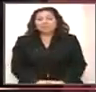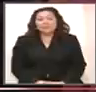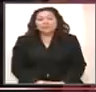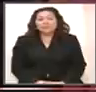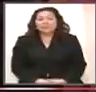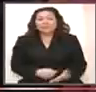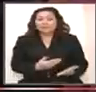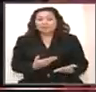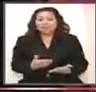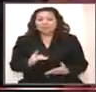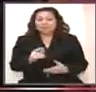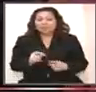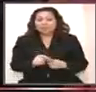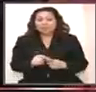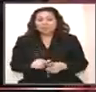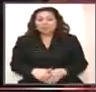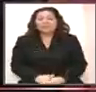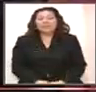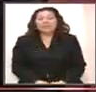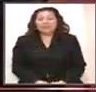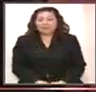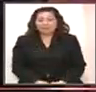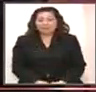lo invitamos a hacer uso de la palabra.